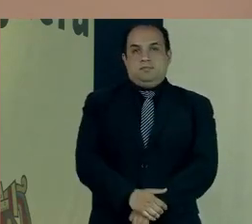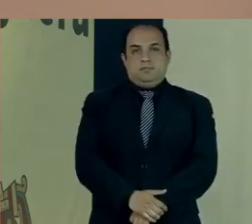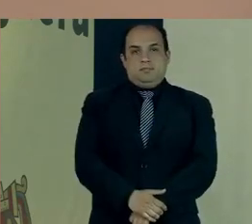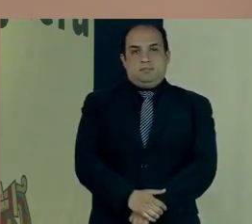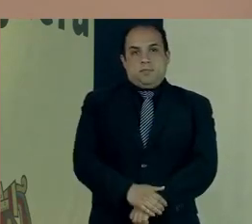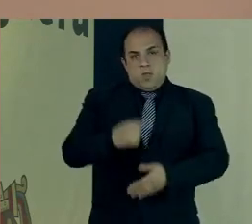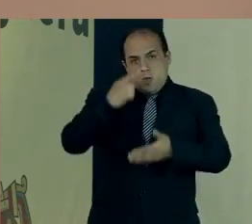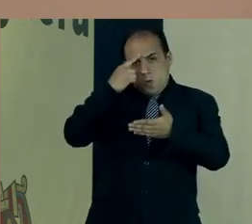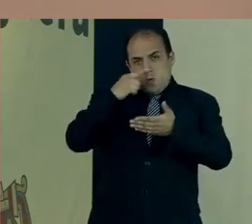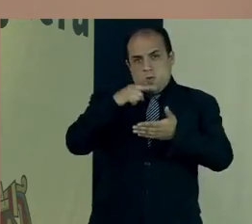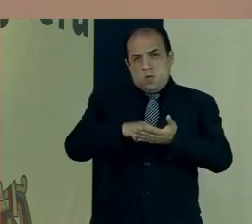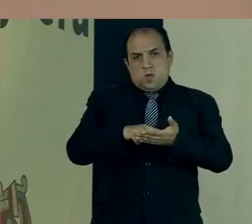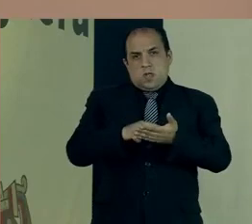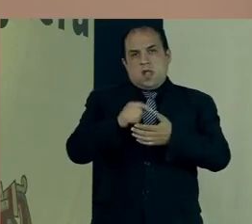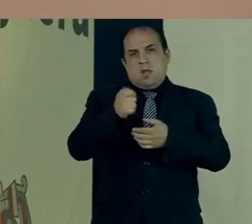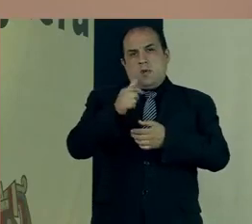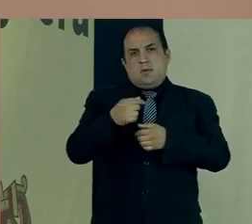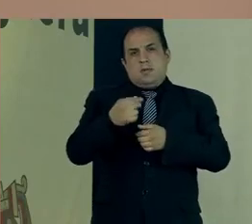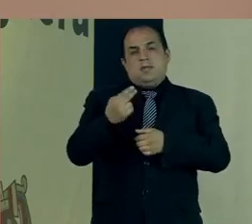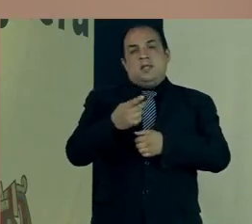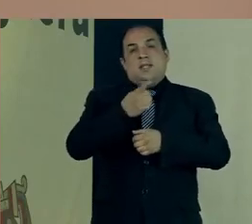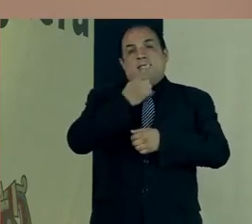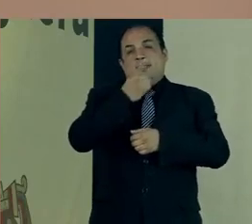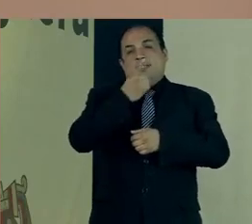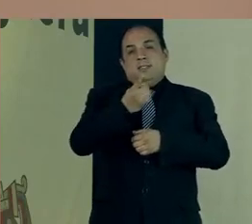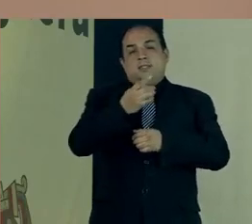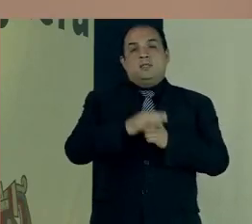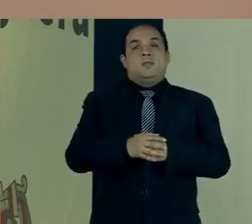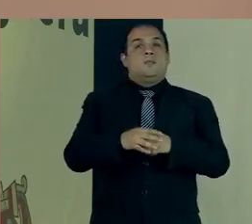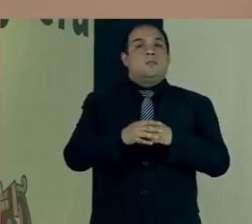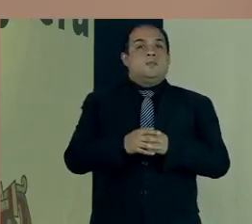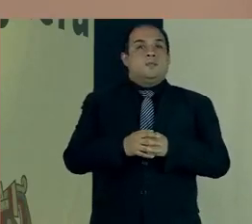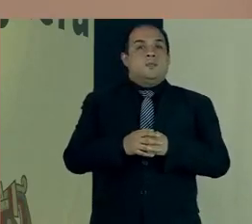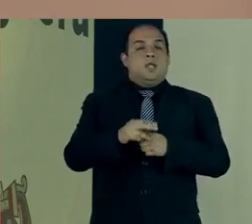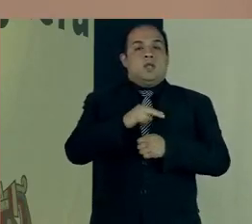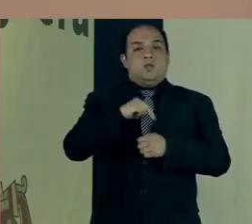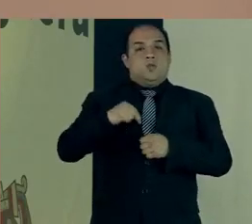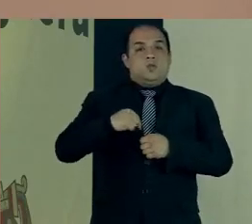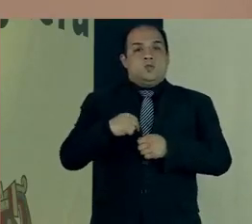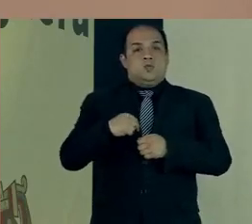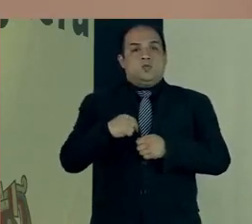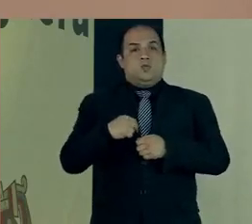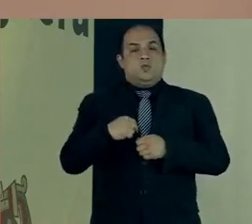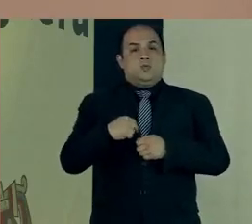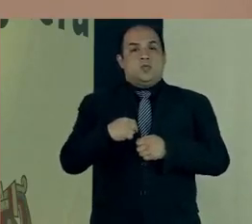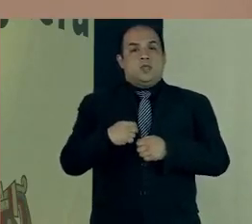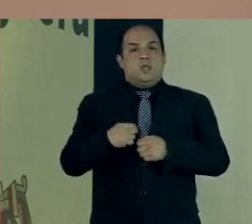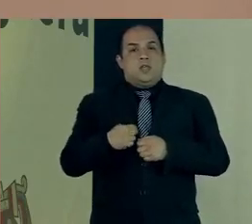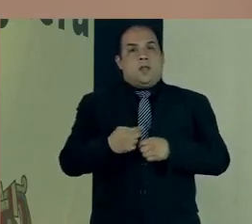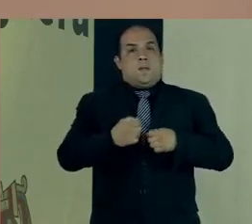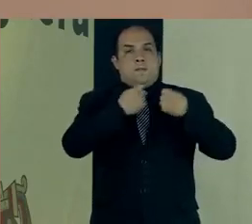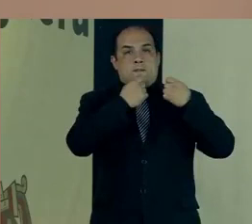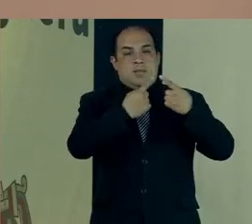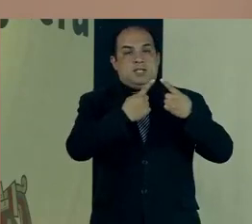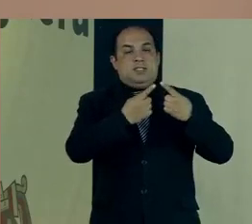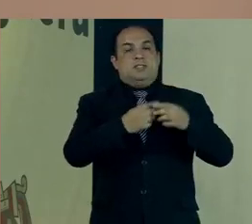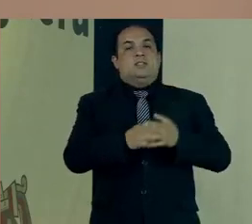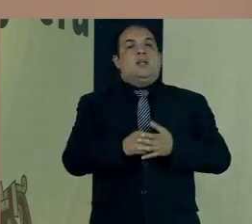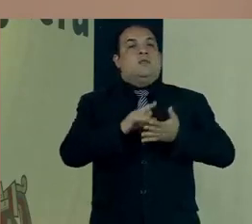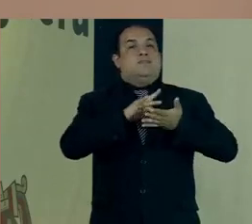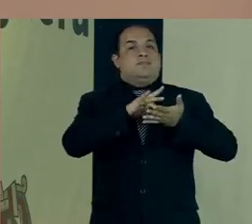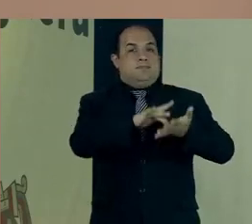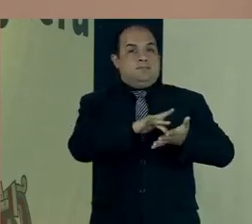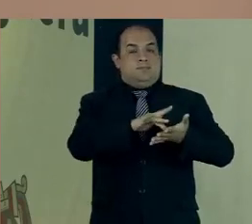yo creo que que hay poco que decir para los que somos fervientes declarados y militantes